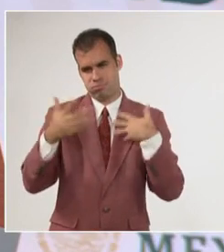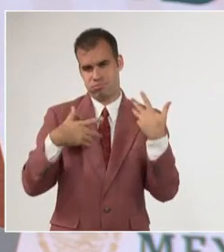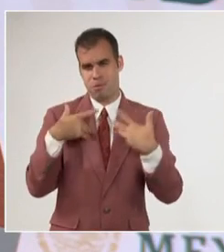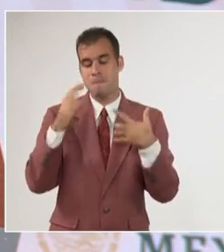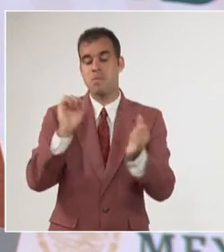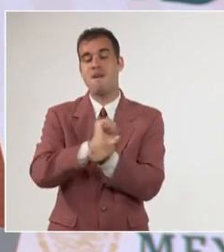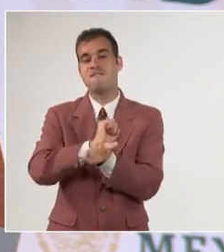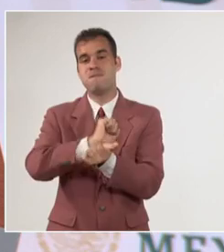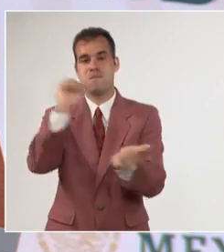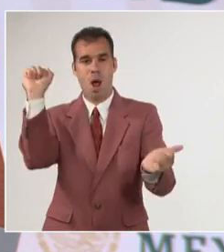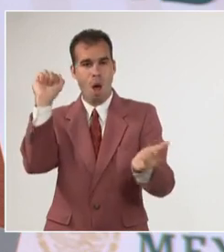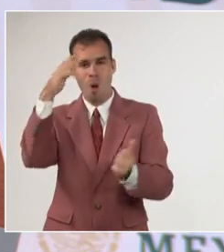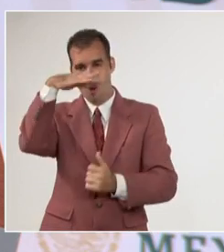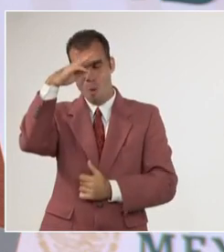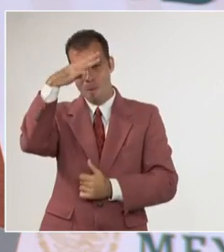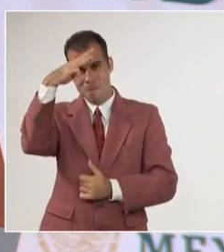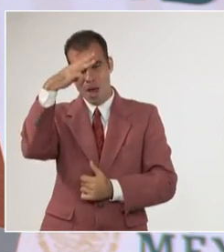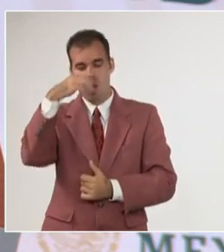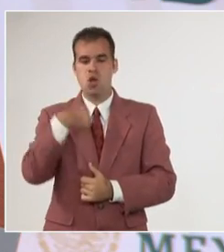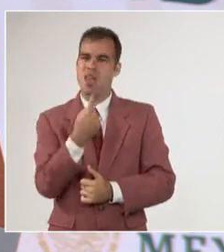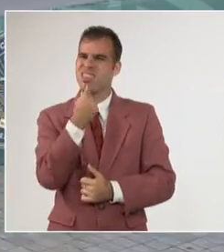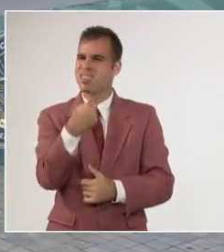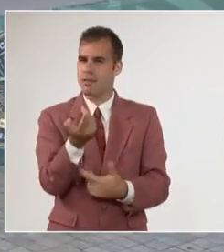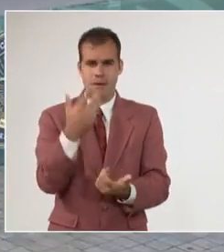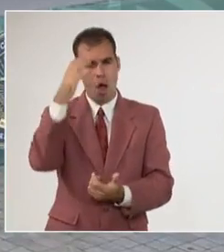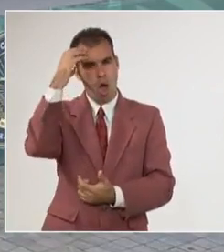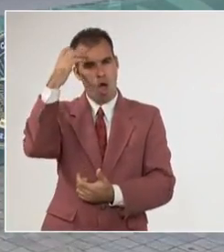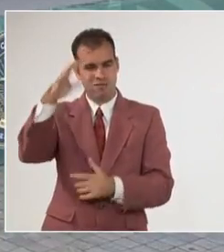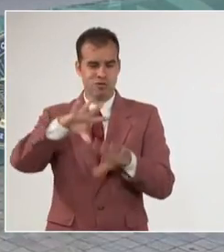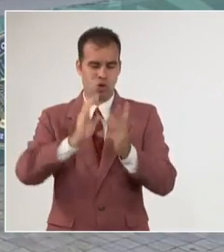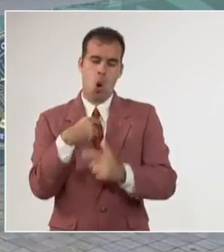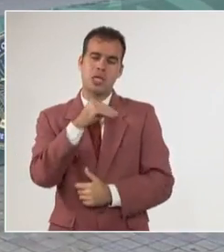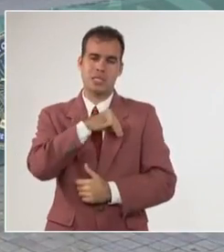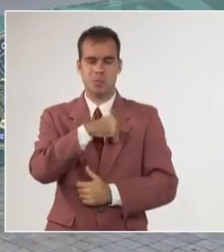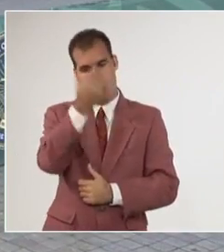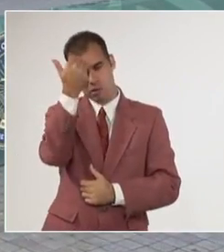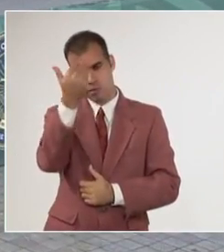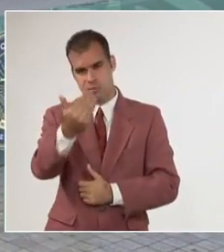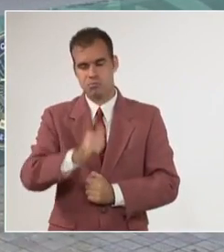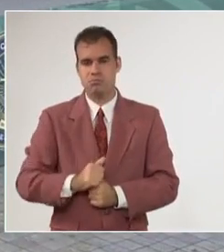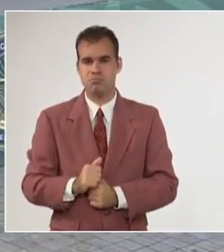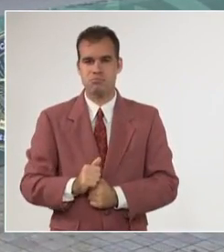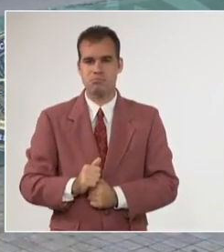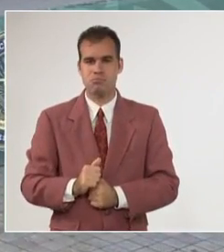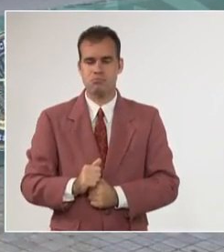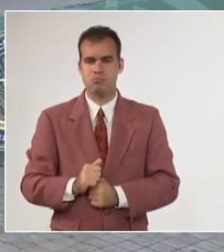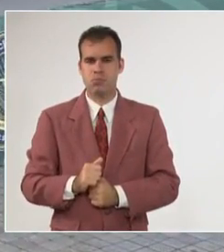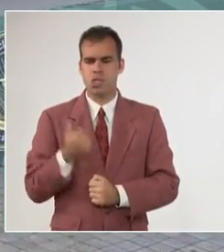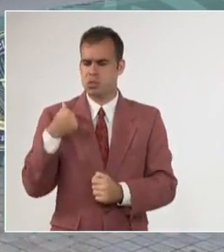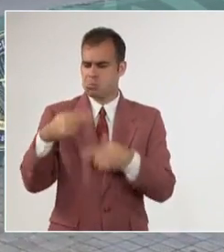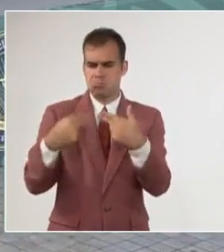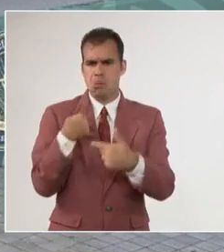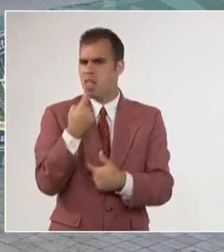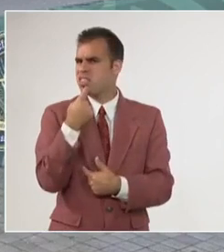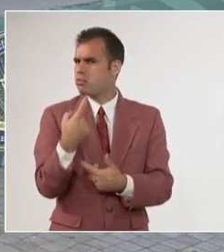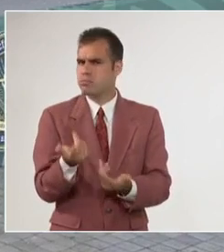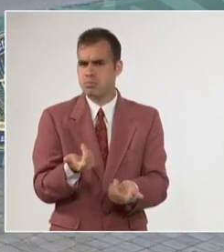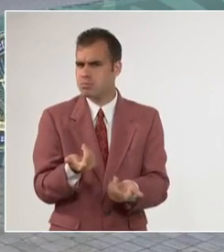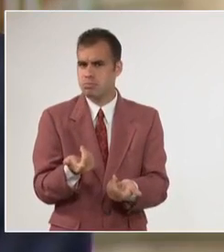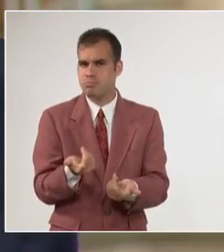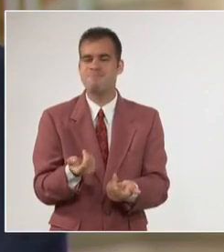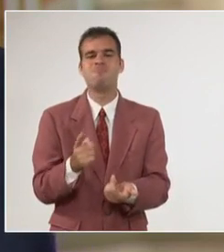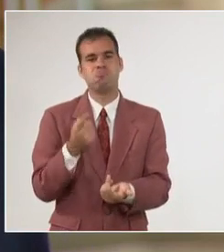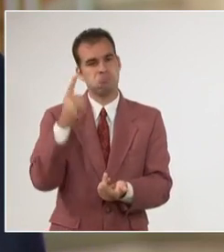nuestros sentimientos ante su gobierno y su pueblo. Lo hago consciente de que es un reconocimiento a los